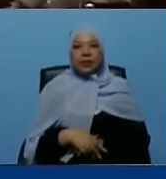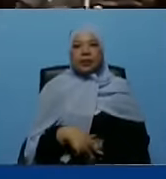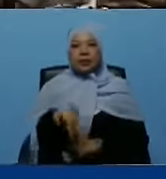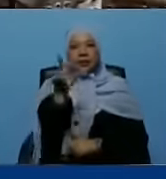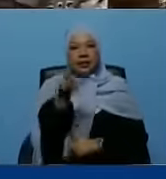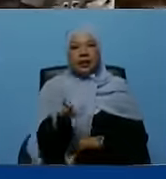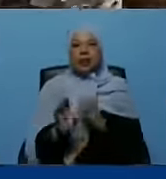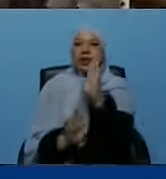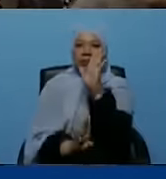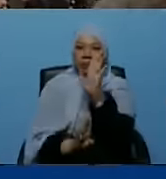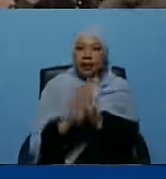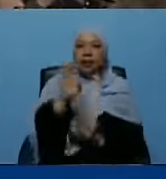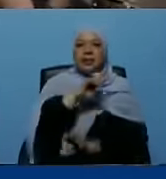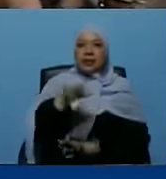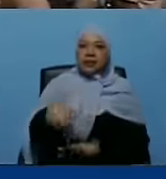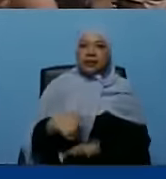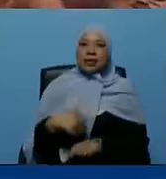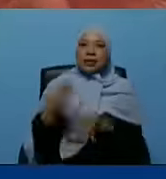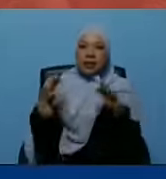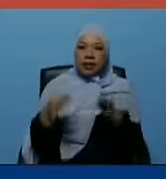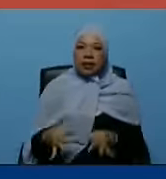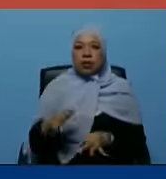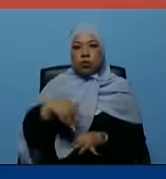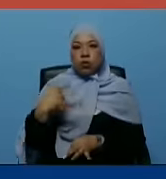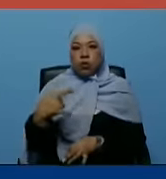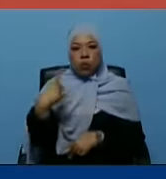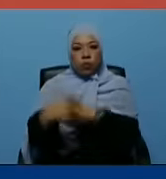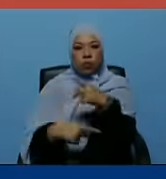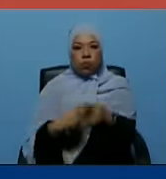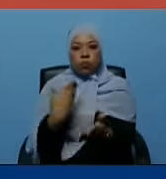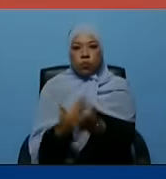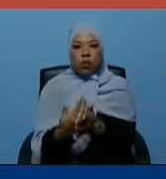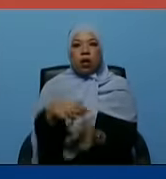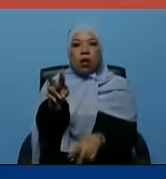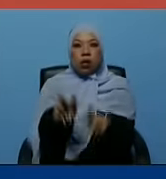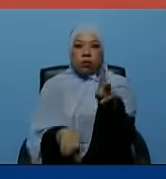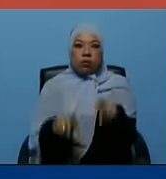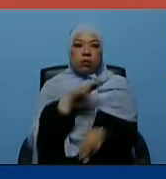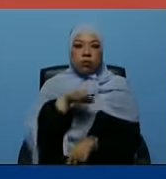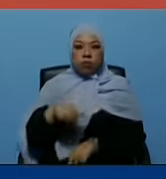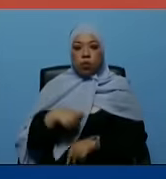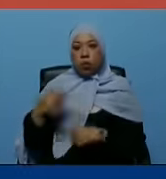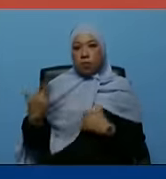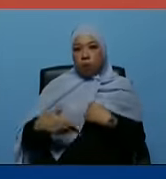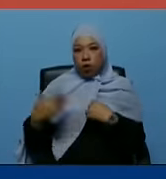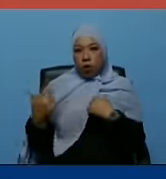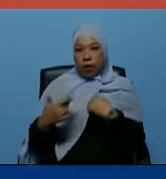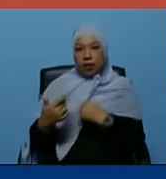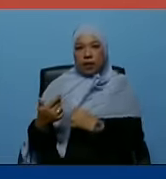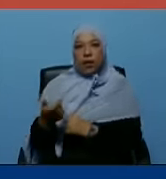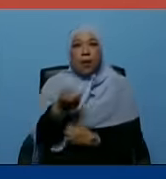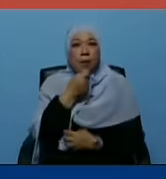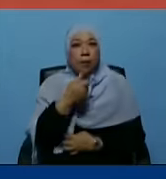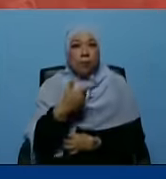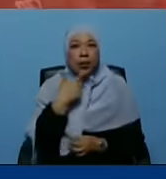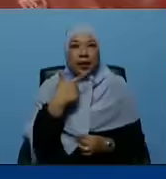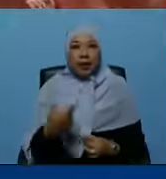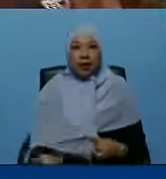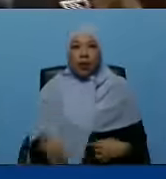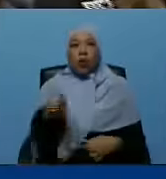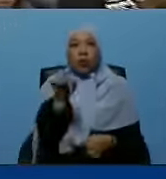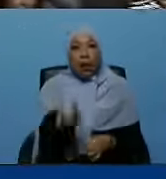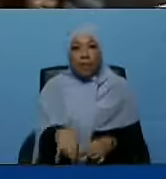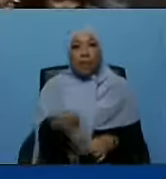avanzando. Señora vicepresidenta, ¿qué me puedes decir de este programa Exporta Fácil que es tan importante, tan hermoso, que